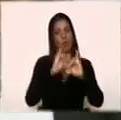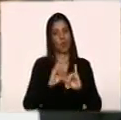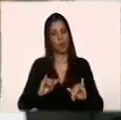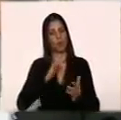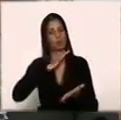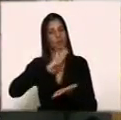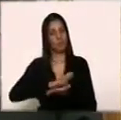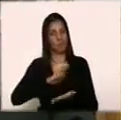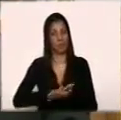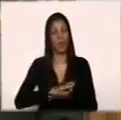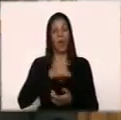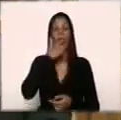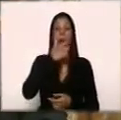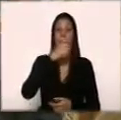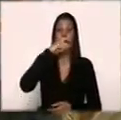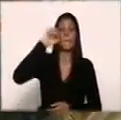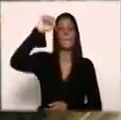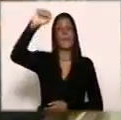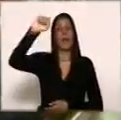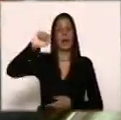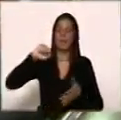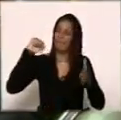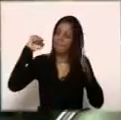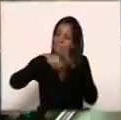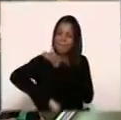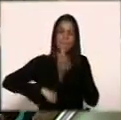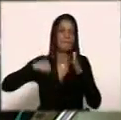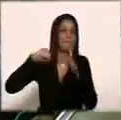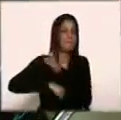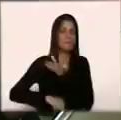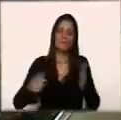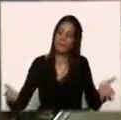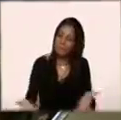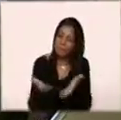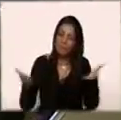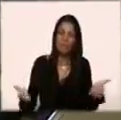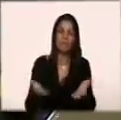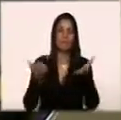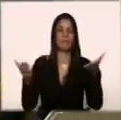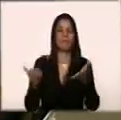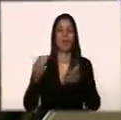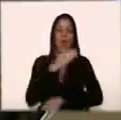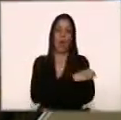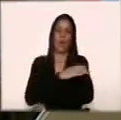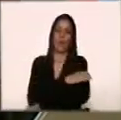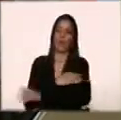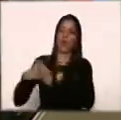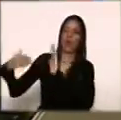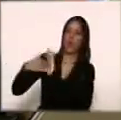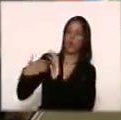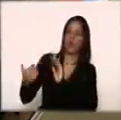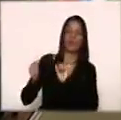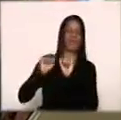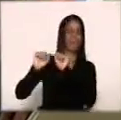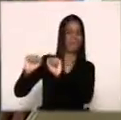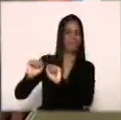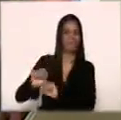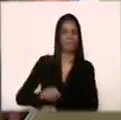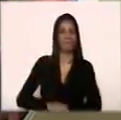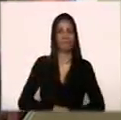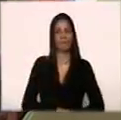Nicolás Maduro ha venido batallando con todas estas arremetidas a nuestro pueblo.